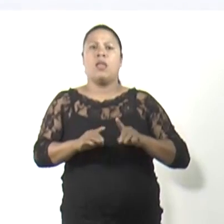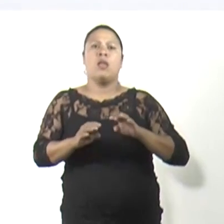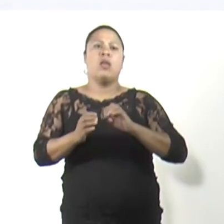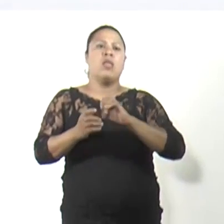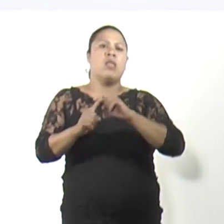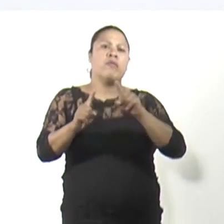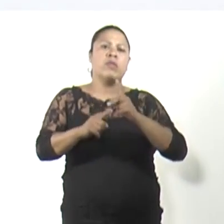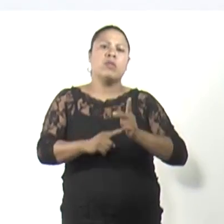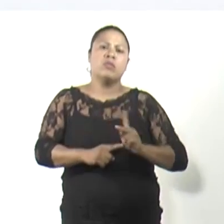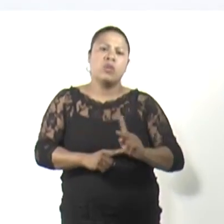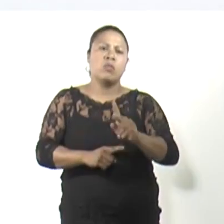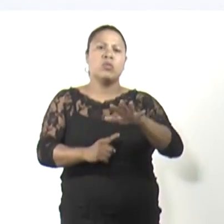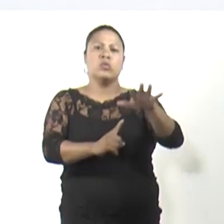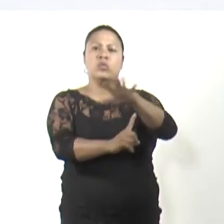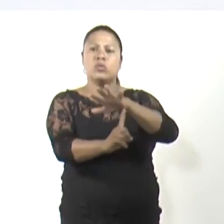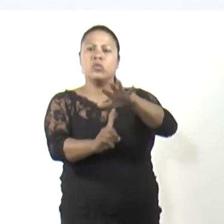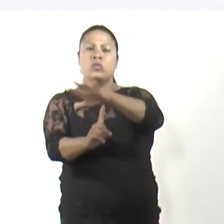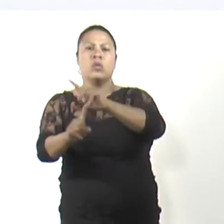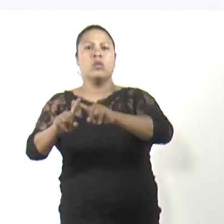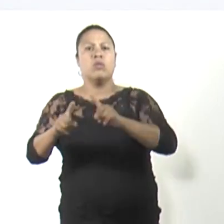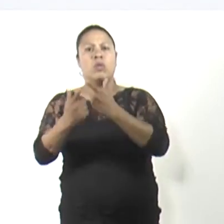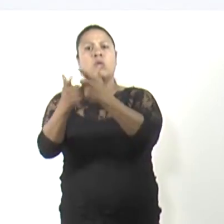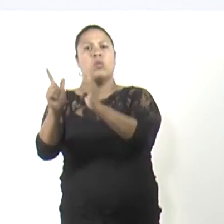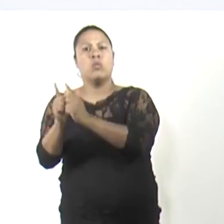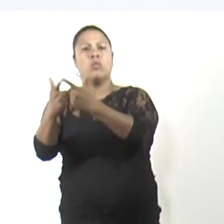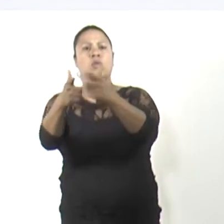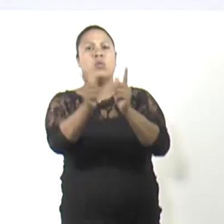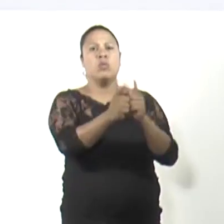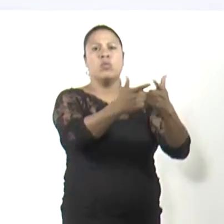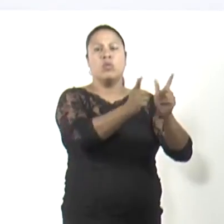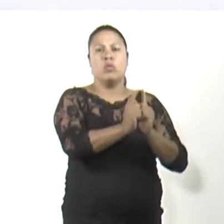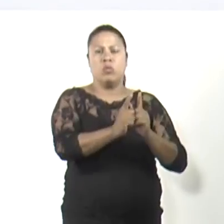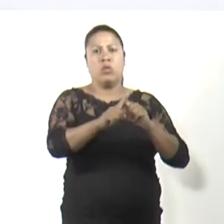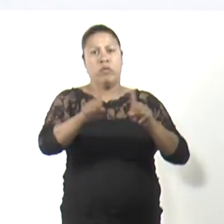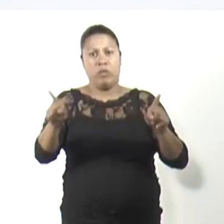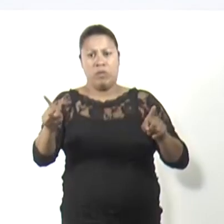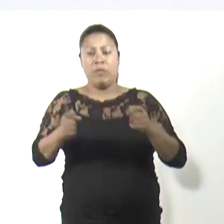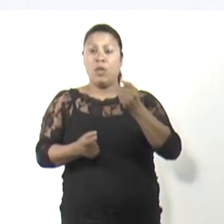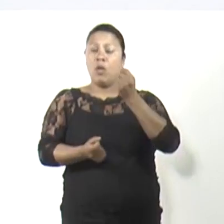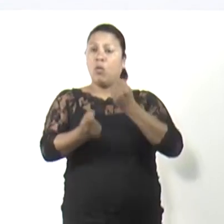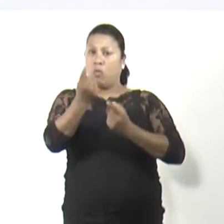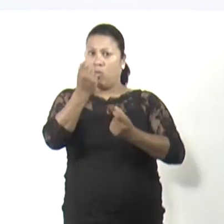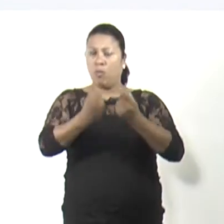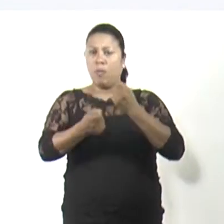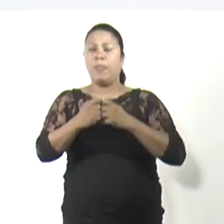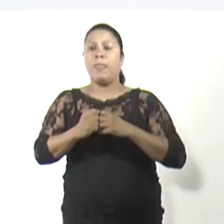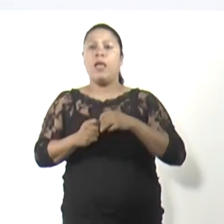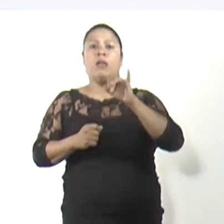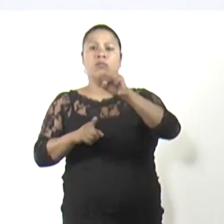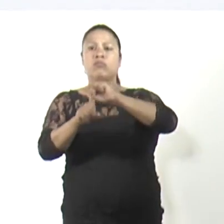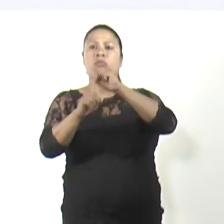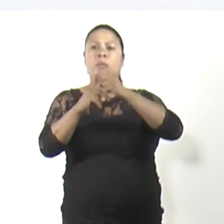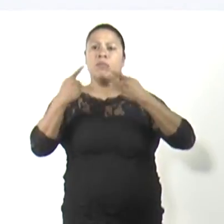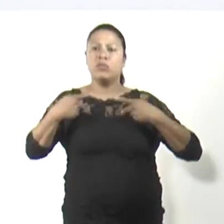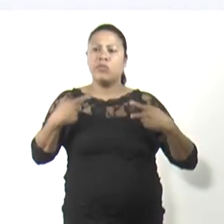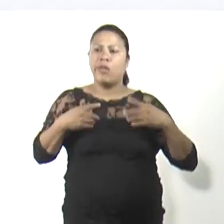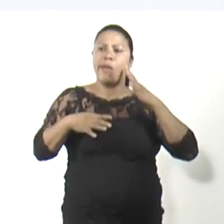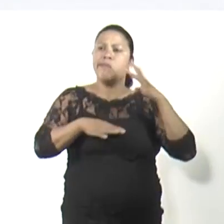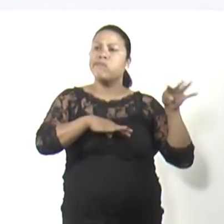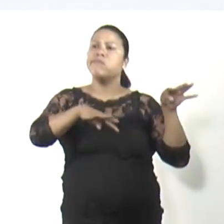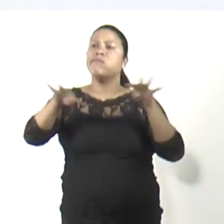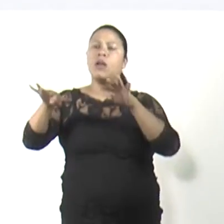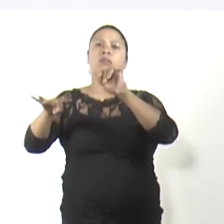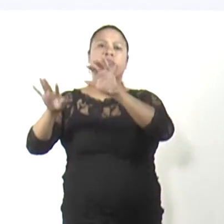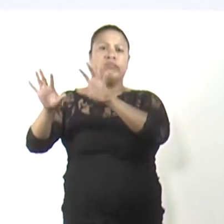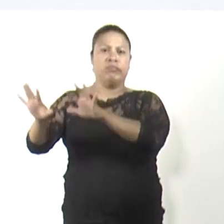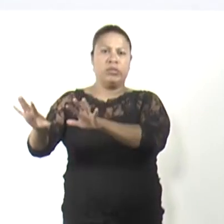colectivos sociales, en los grupos sociales. Hay unas que se van reproduciendo socialmente y que ahí están, pero hay